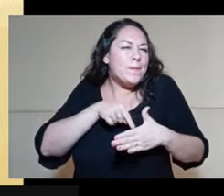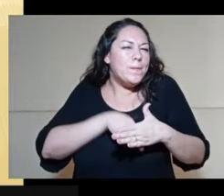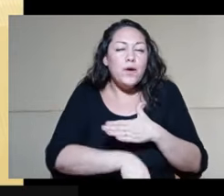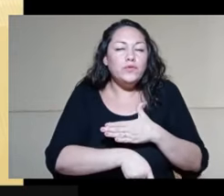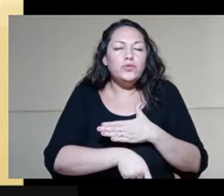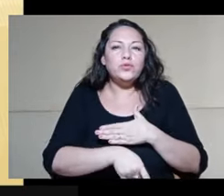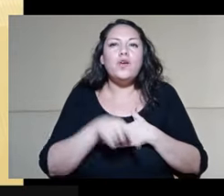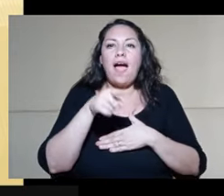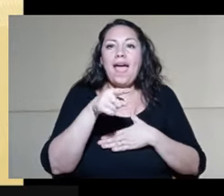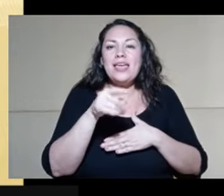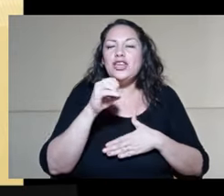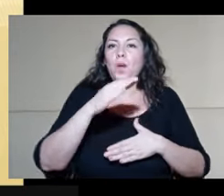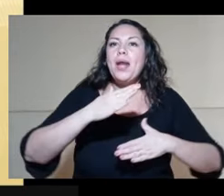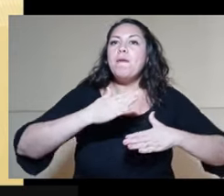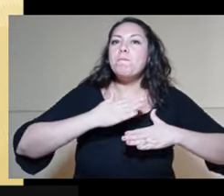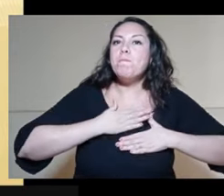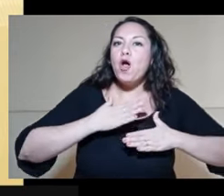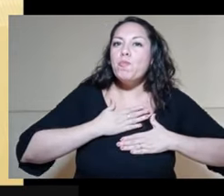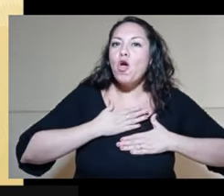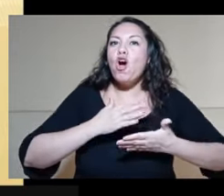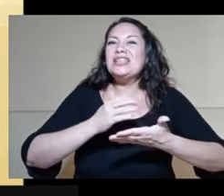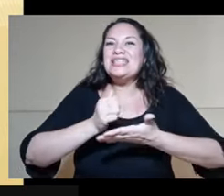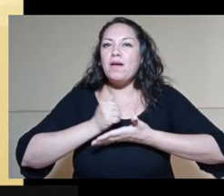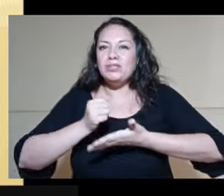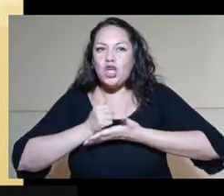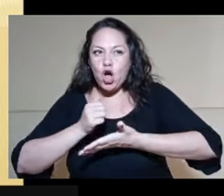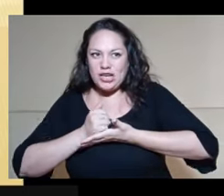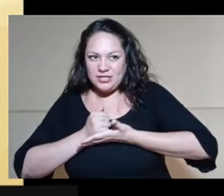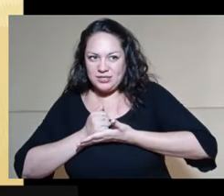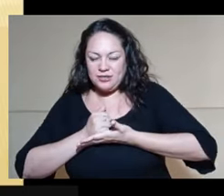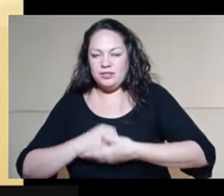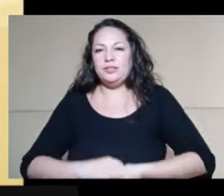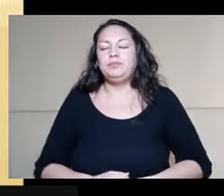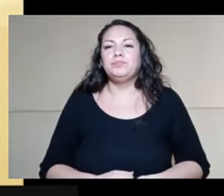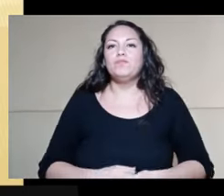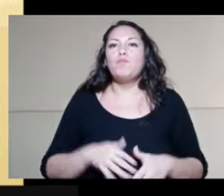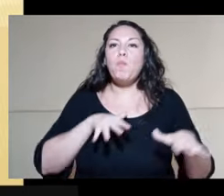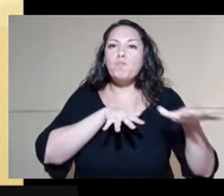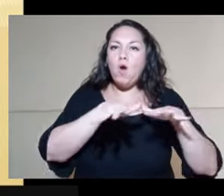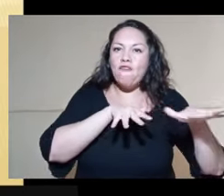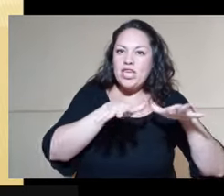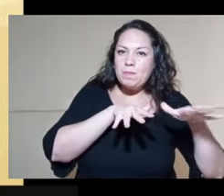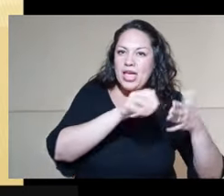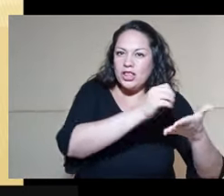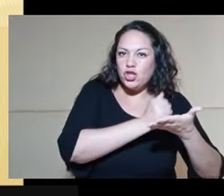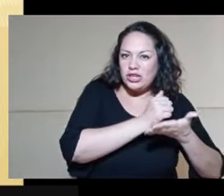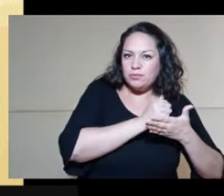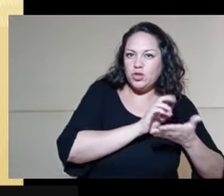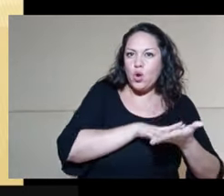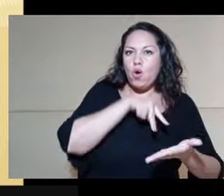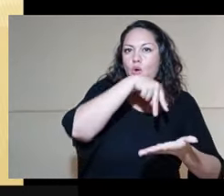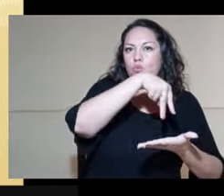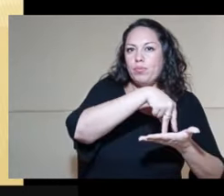piel. Ahí ya tenemos los propioceptores, que es lo que yo les decía, los receptores del movimiento,